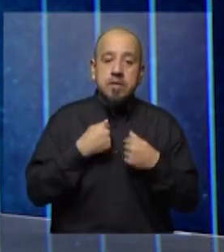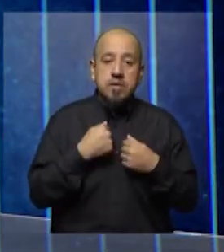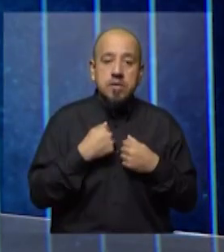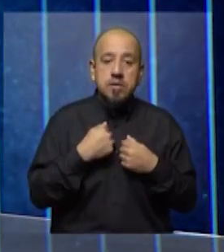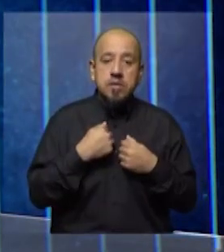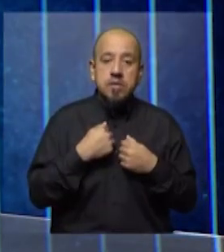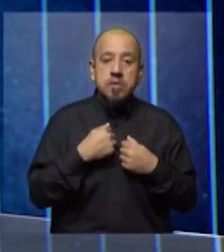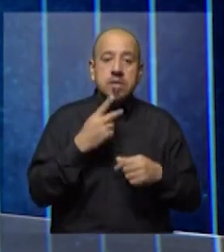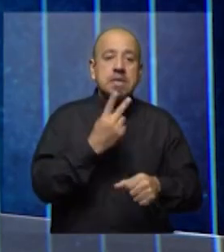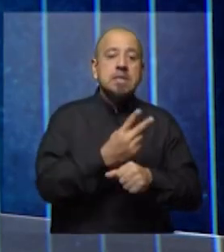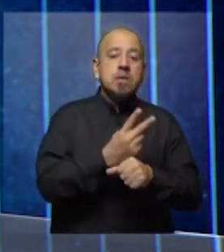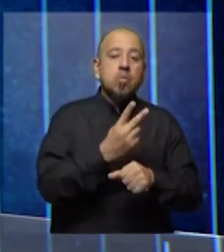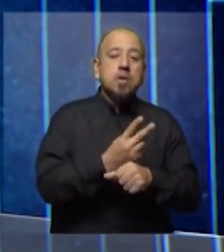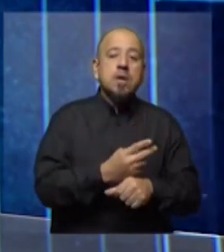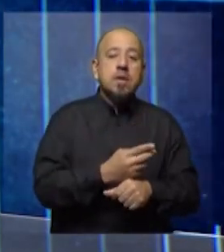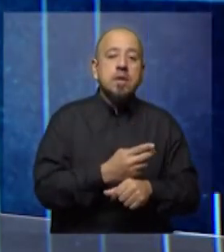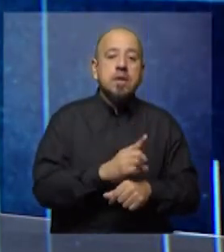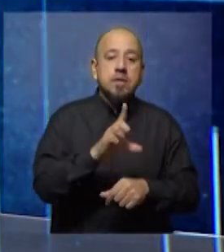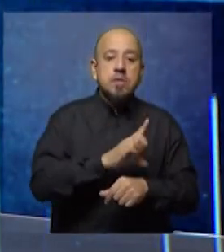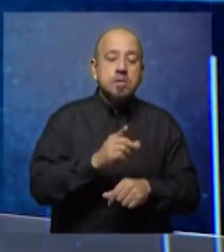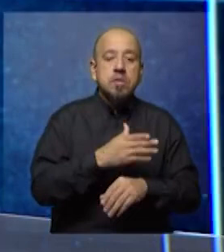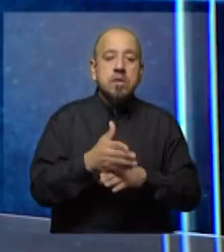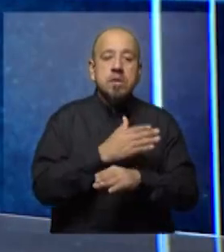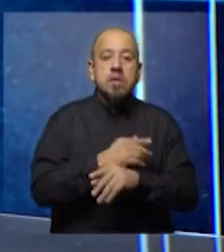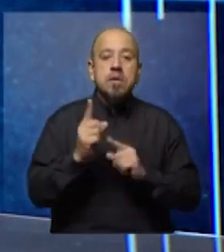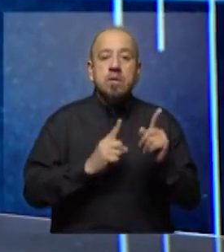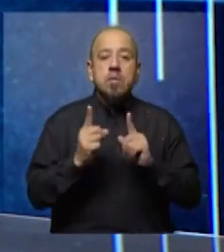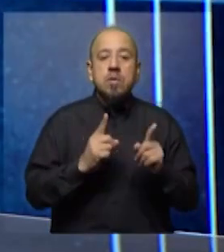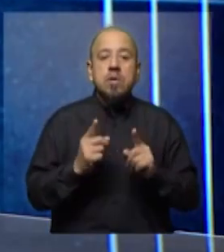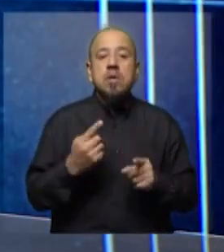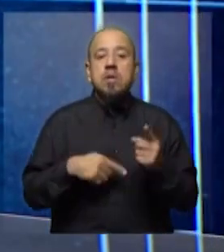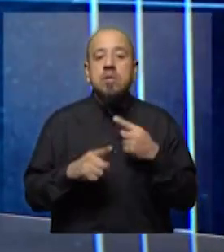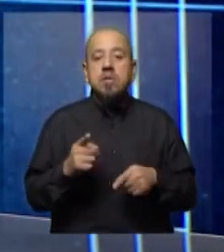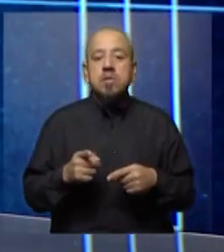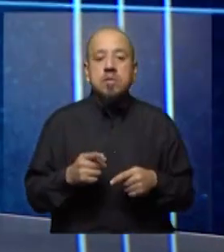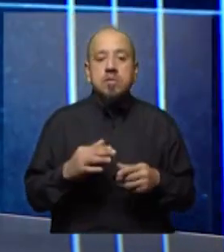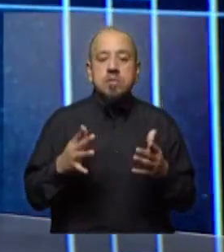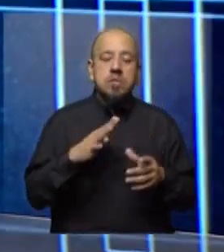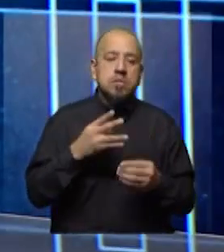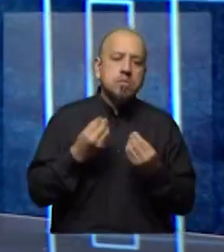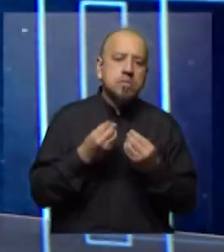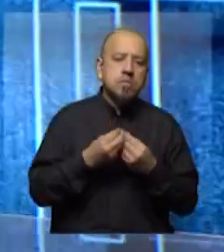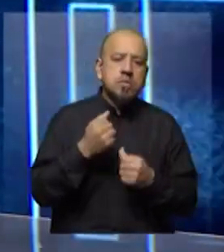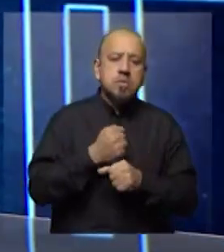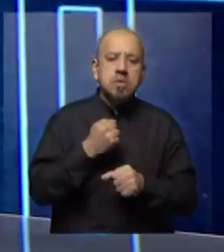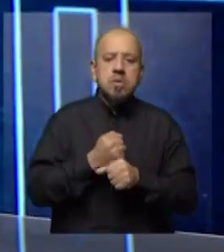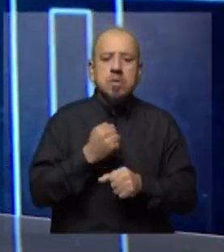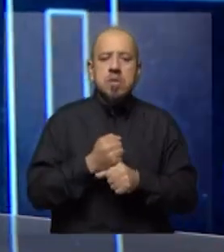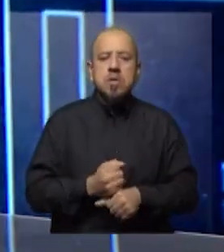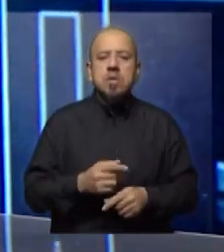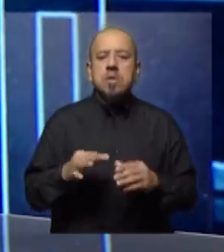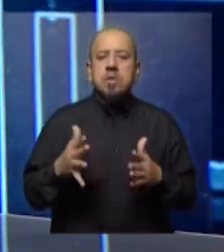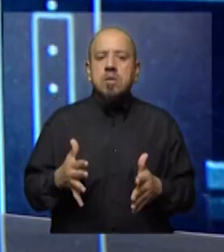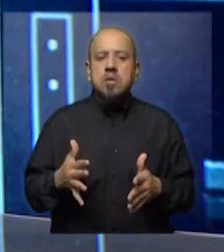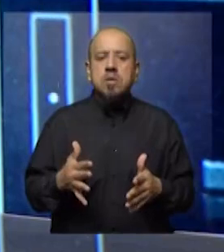secundaria no era bien un preuniversitario entonces estaba absorto de trabajo de gestión y demás Y